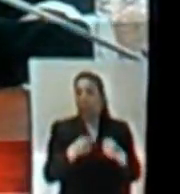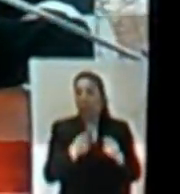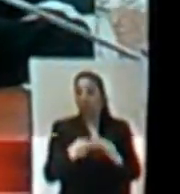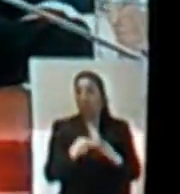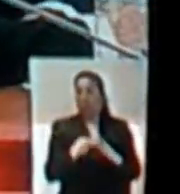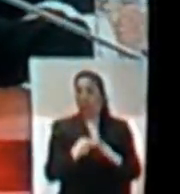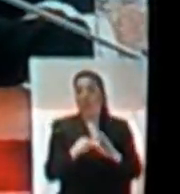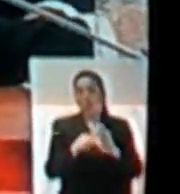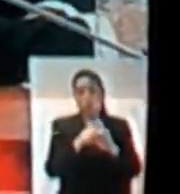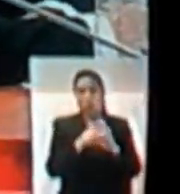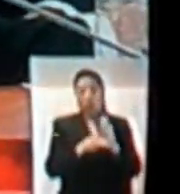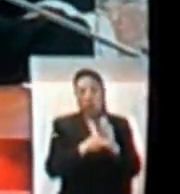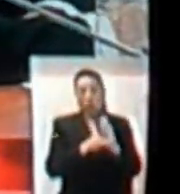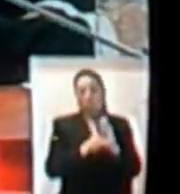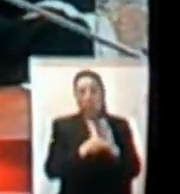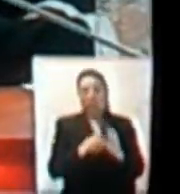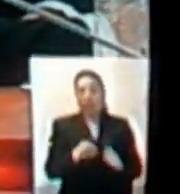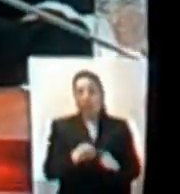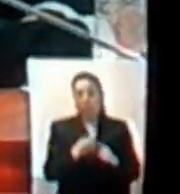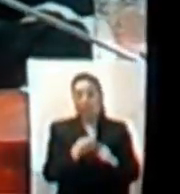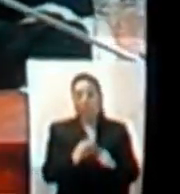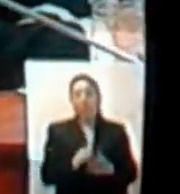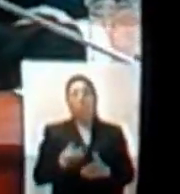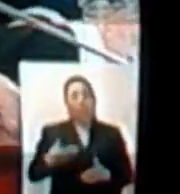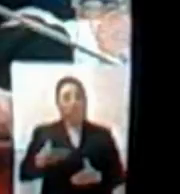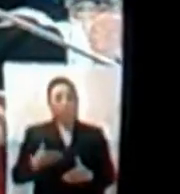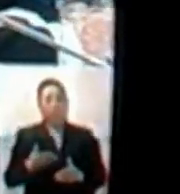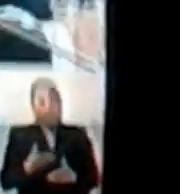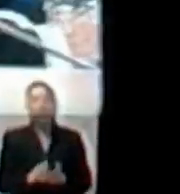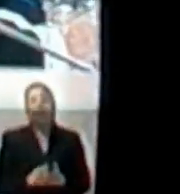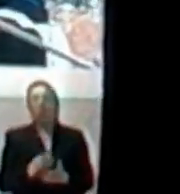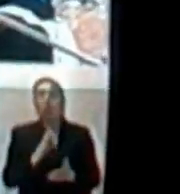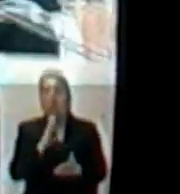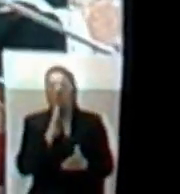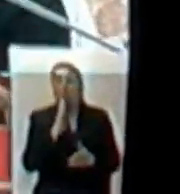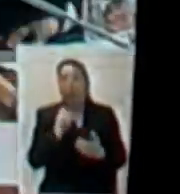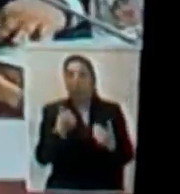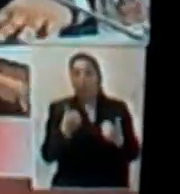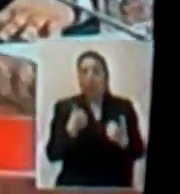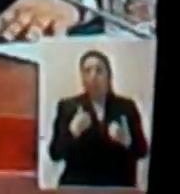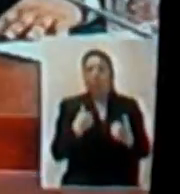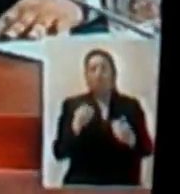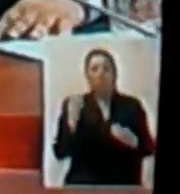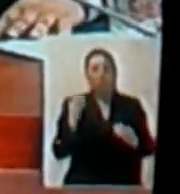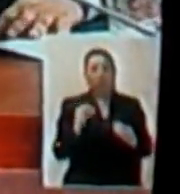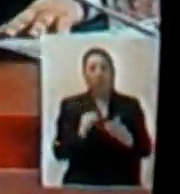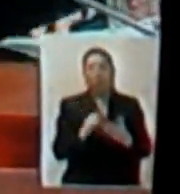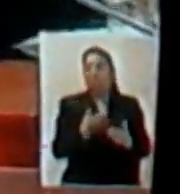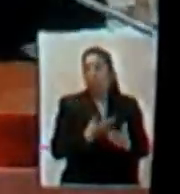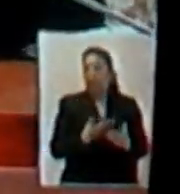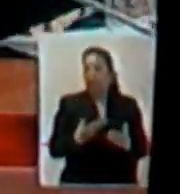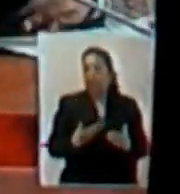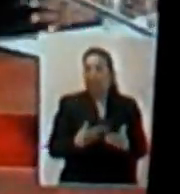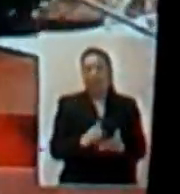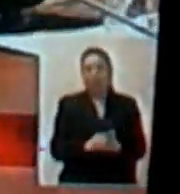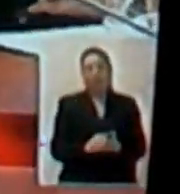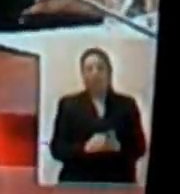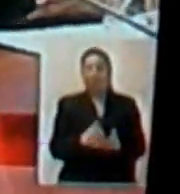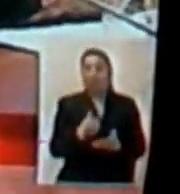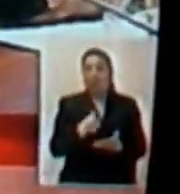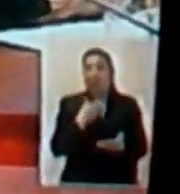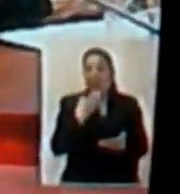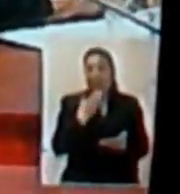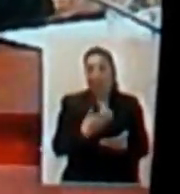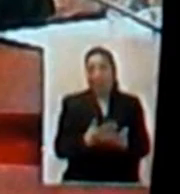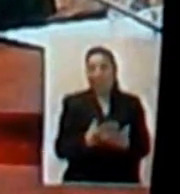darse a nivel de un marco normativo especial para la pesca artesanal. De la conversación que sostuvimos en una oportunidad, presidente, yo